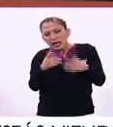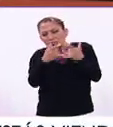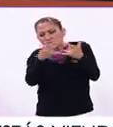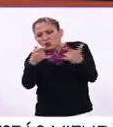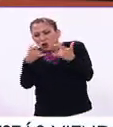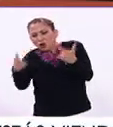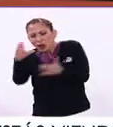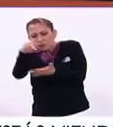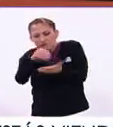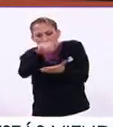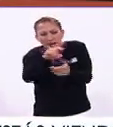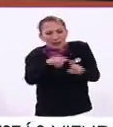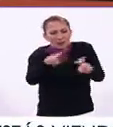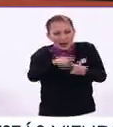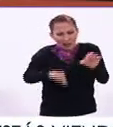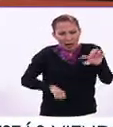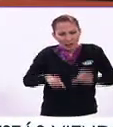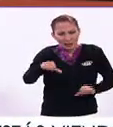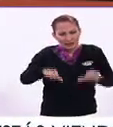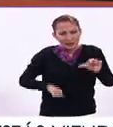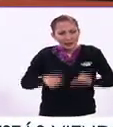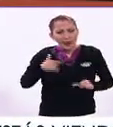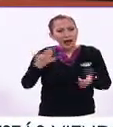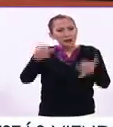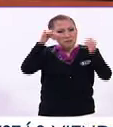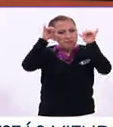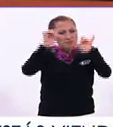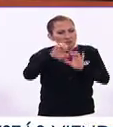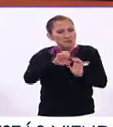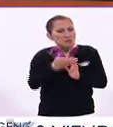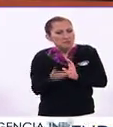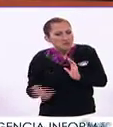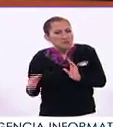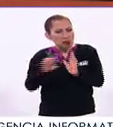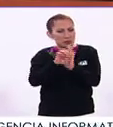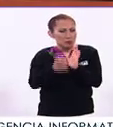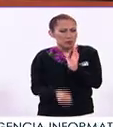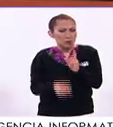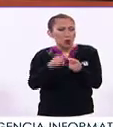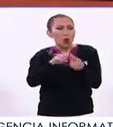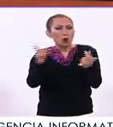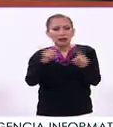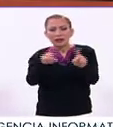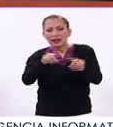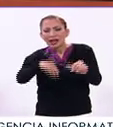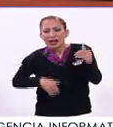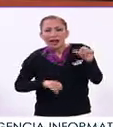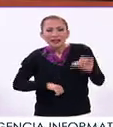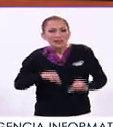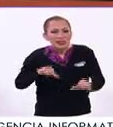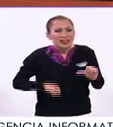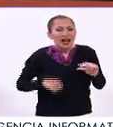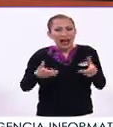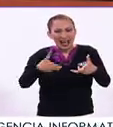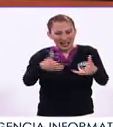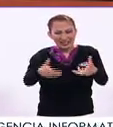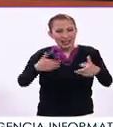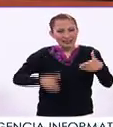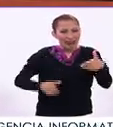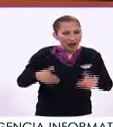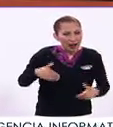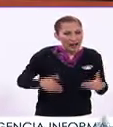estas actividades que eran la fiesta brava, todas estas manifestaciones callejeras, el teatro, por supuesto, pues todo esto